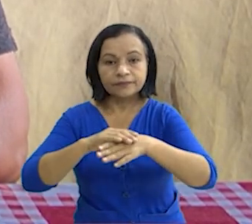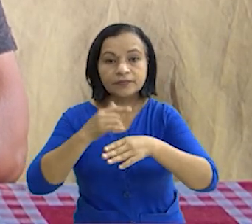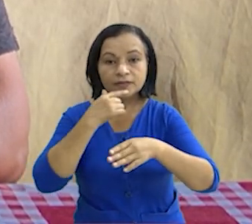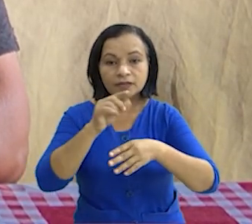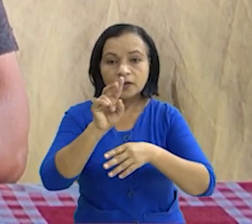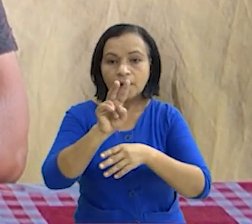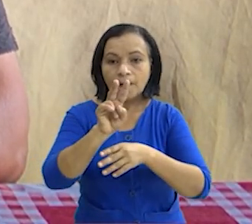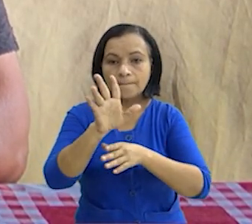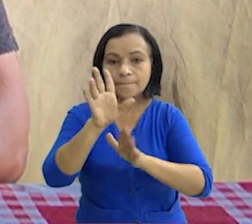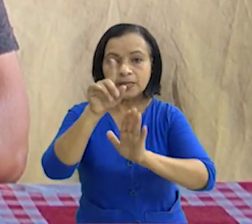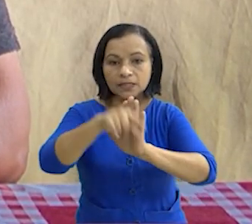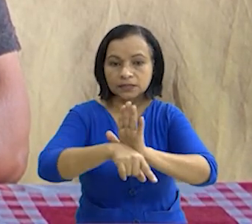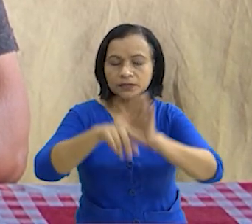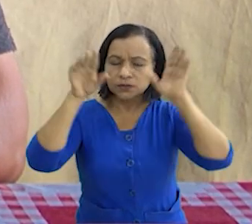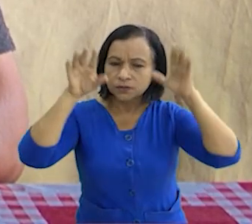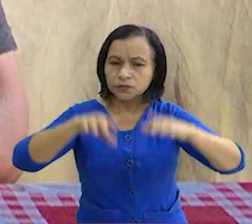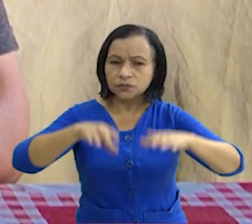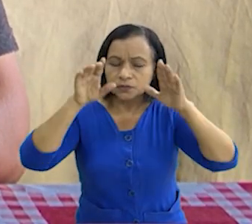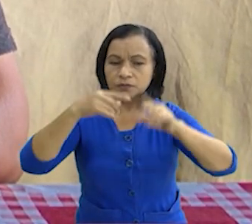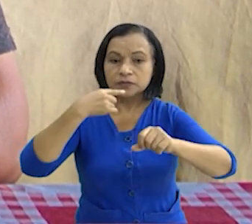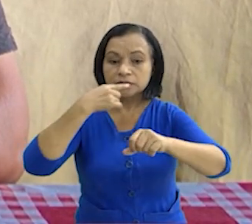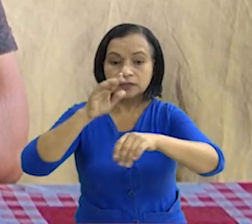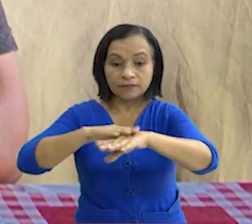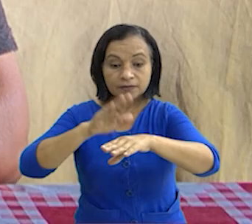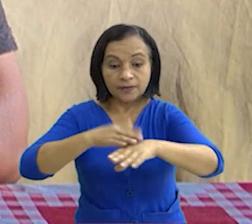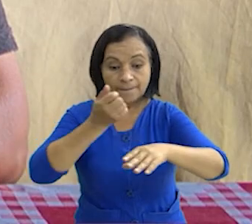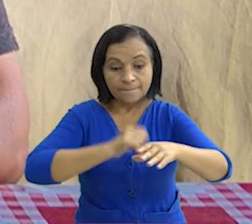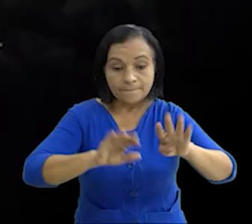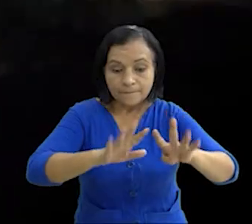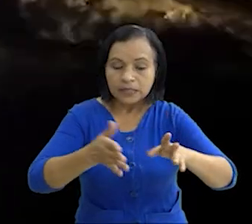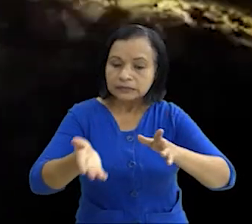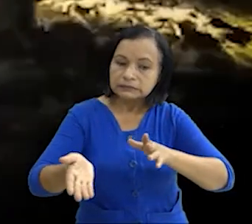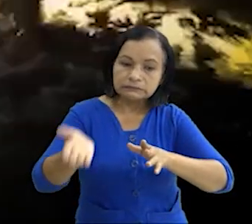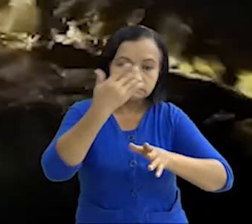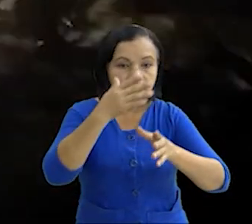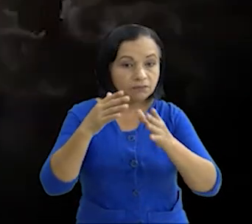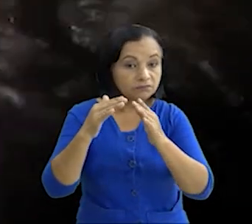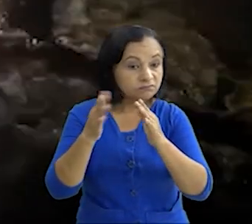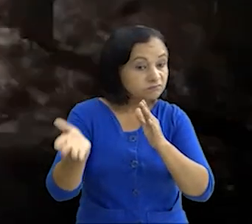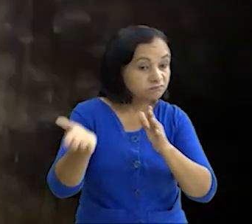ya 25 minutos, ya cuando ya les dije yo a mis hijas, salgámonos.